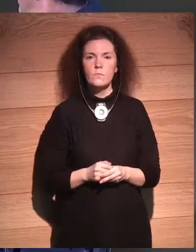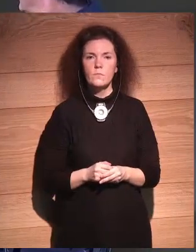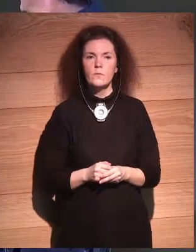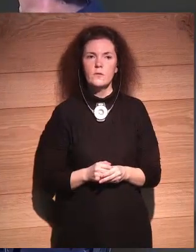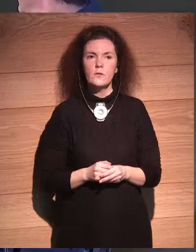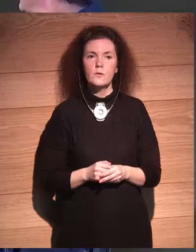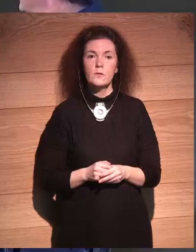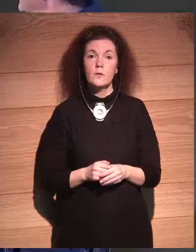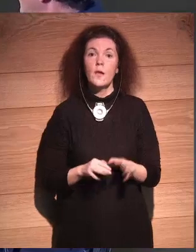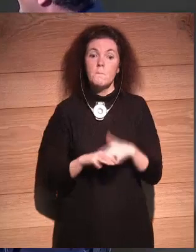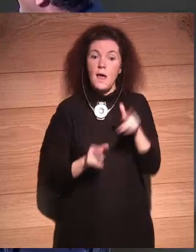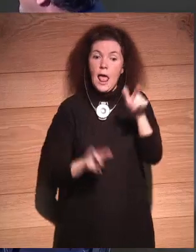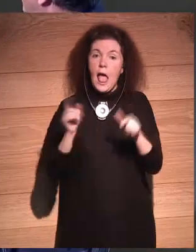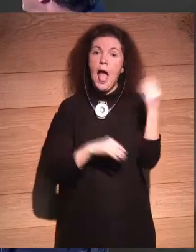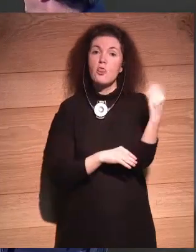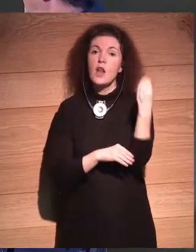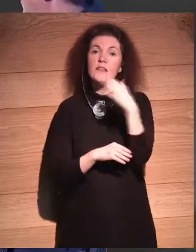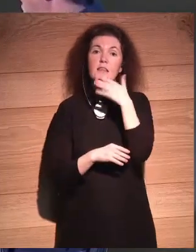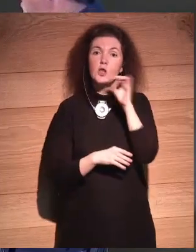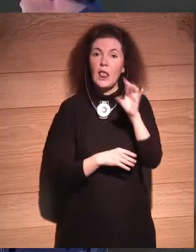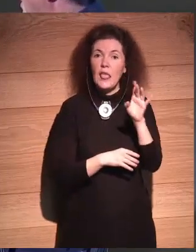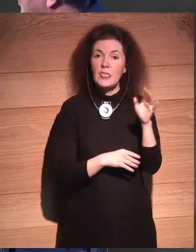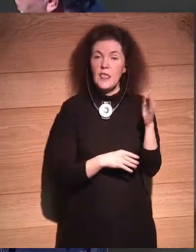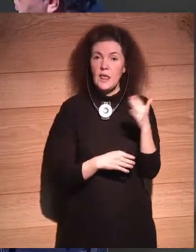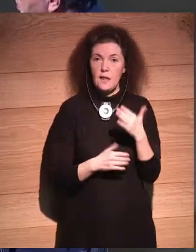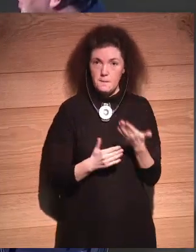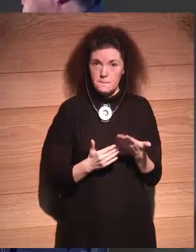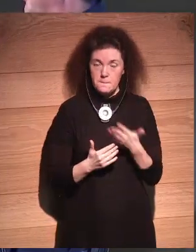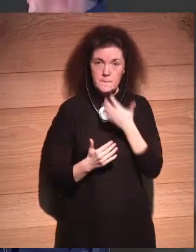sobre todo para los adolescentes de 15 años.